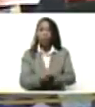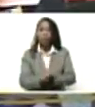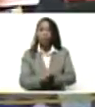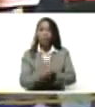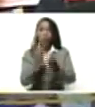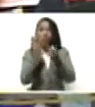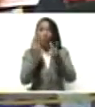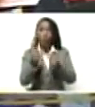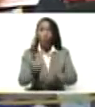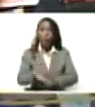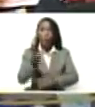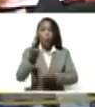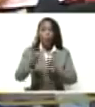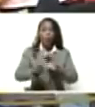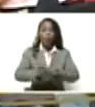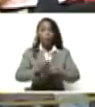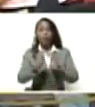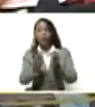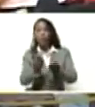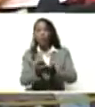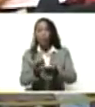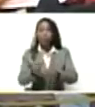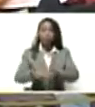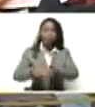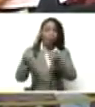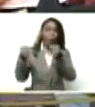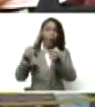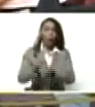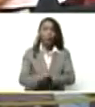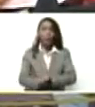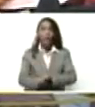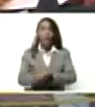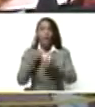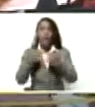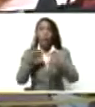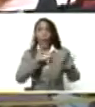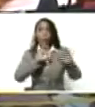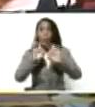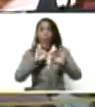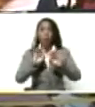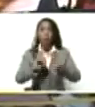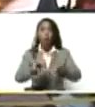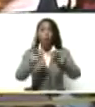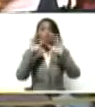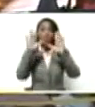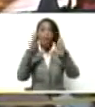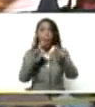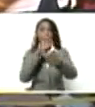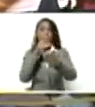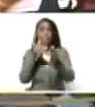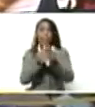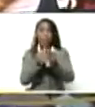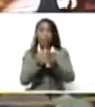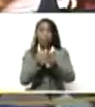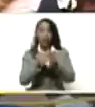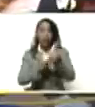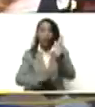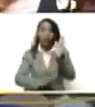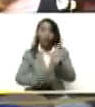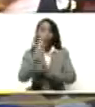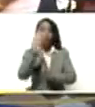en cojedes que dice el gran polo patriótico en cojedes esto me lo dijo galindo y me lo